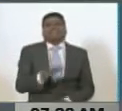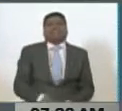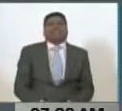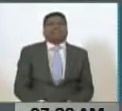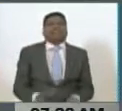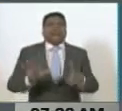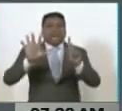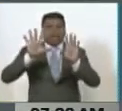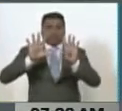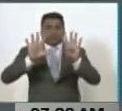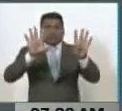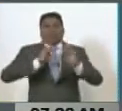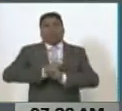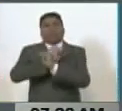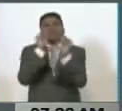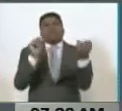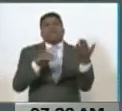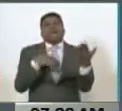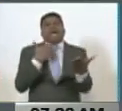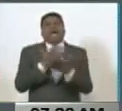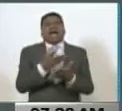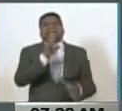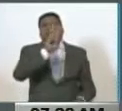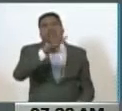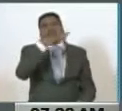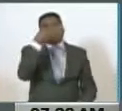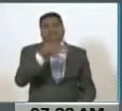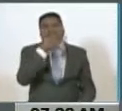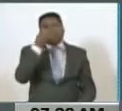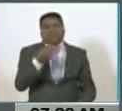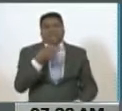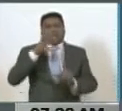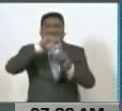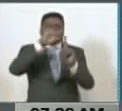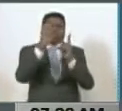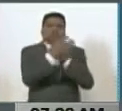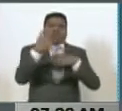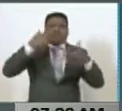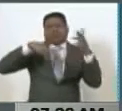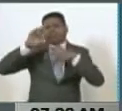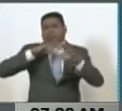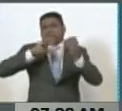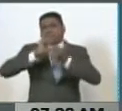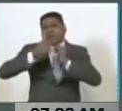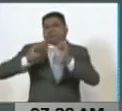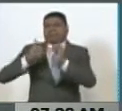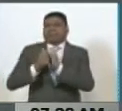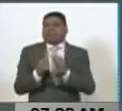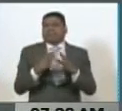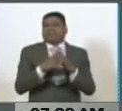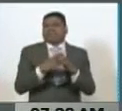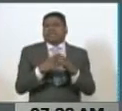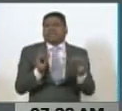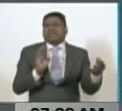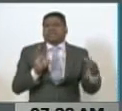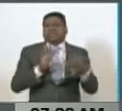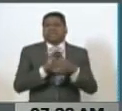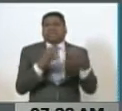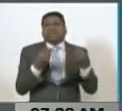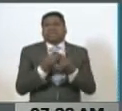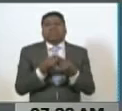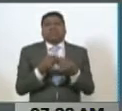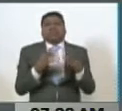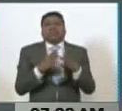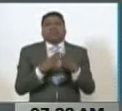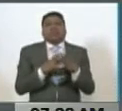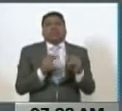de la mañana hasta las 2 de la tarde las actividades culturales, deportivas, recreativas, de la manera simultánea en todo el